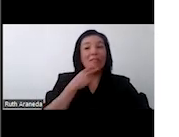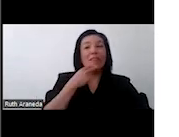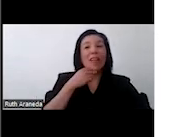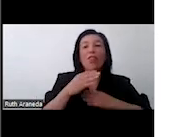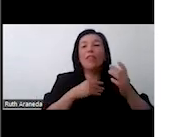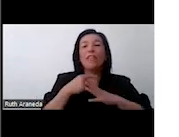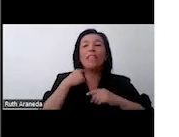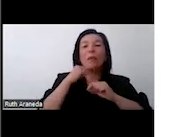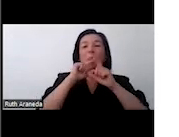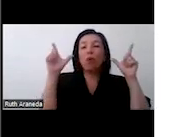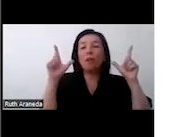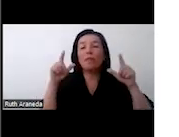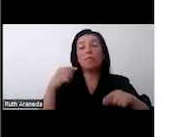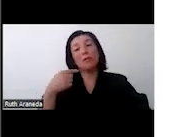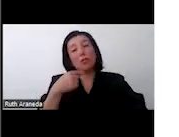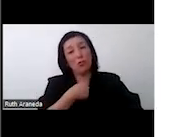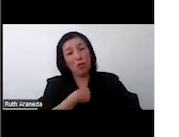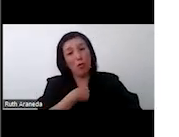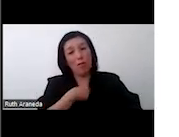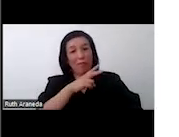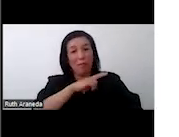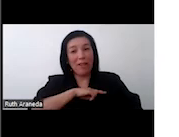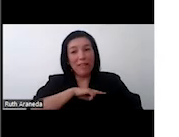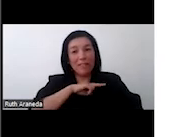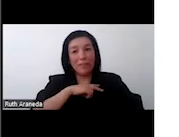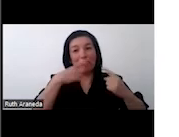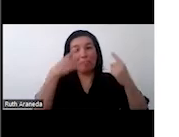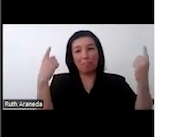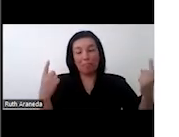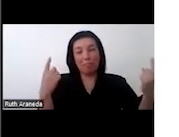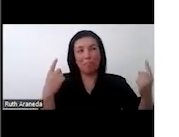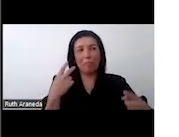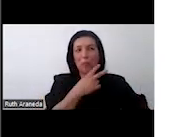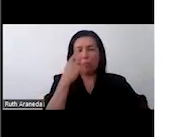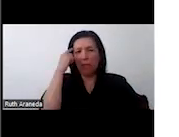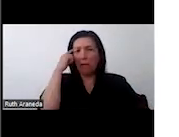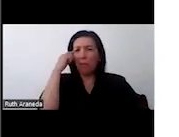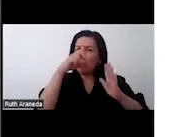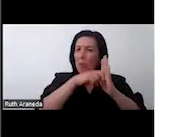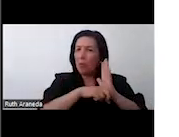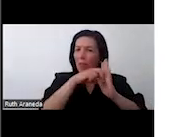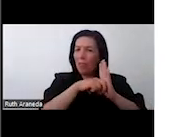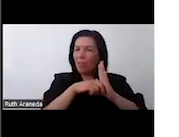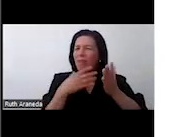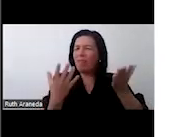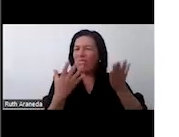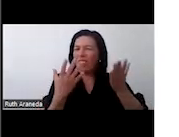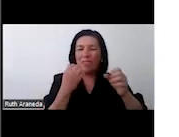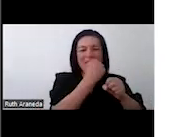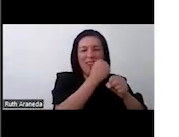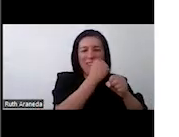Quilpué y yo estaba viviendo en Valparaíso. Entonces, pensamos en este proyecto, de qué manera podíamos